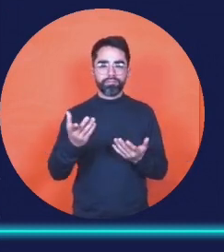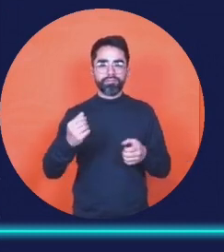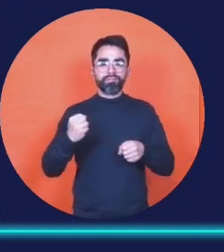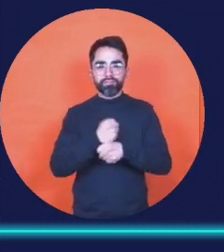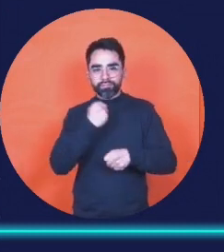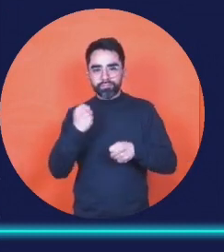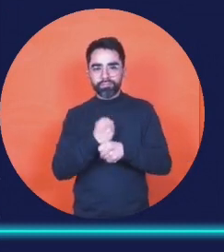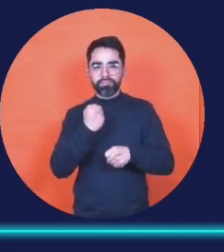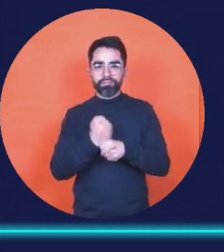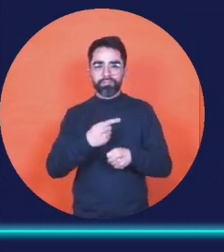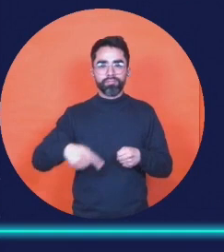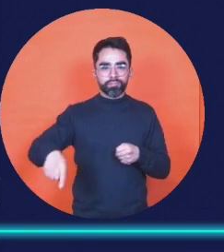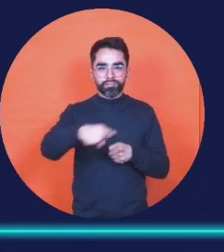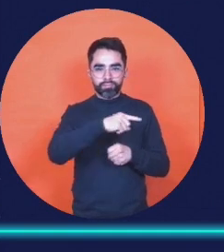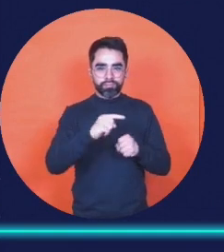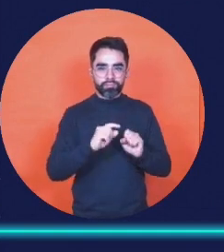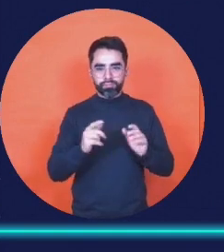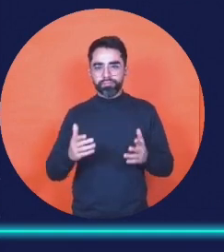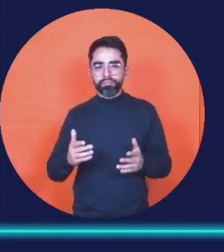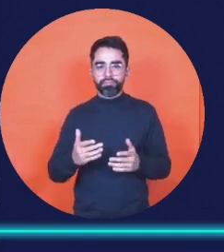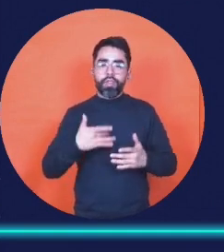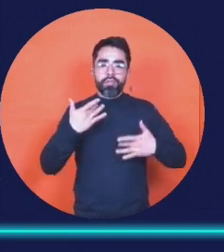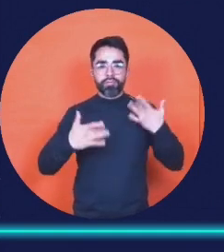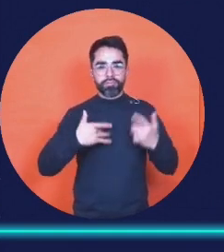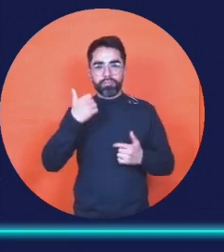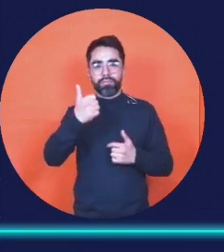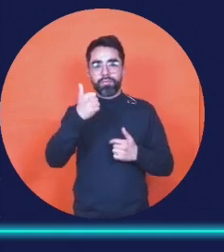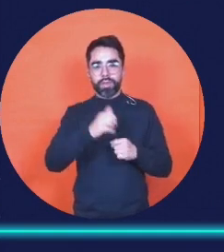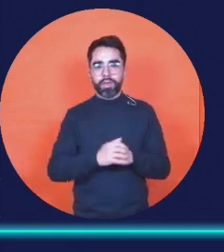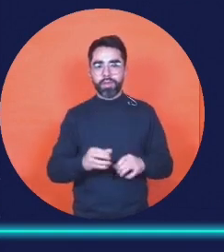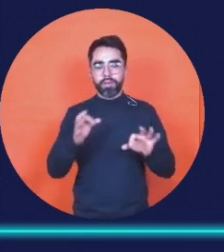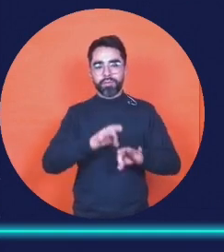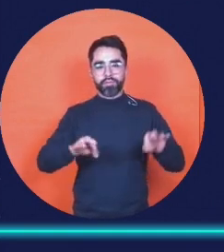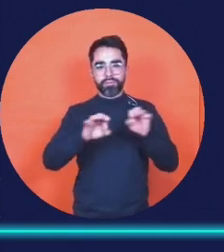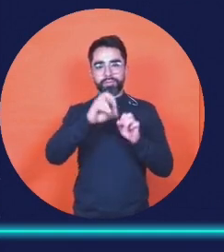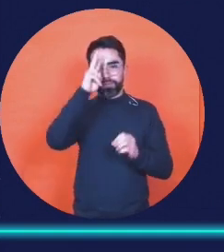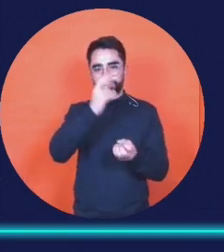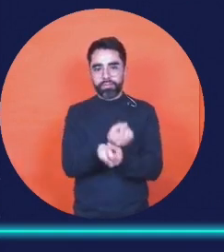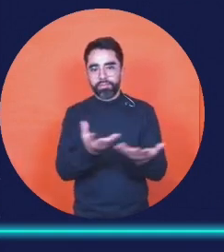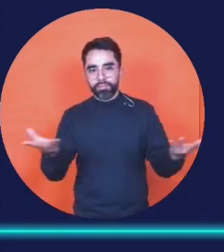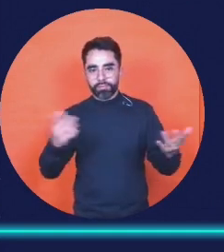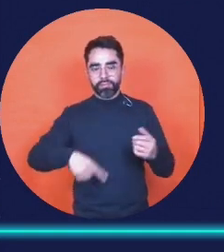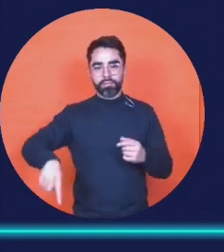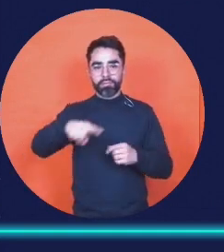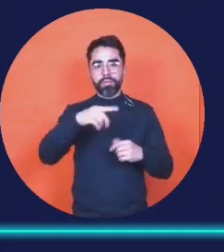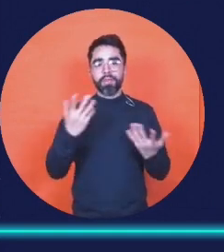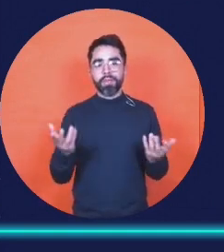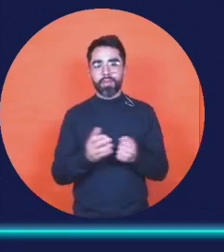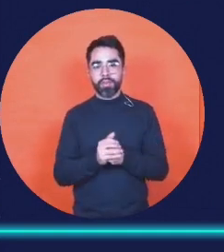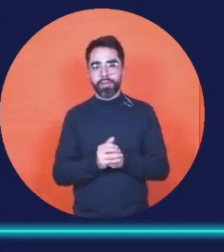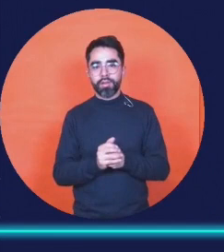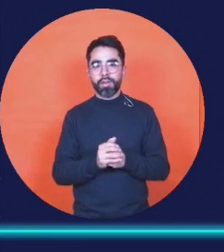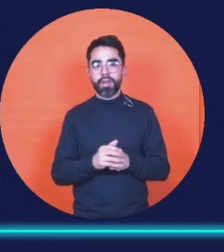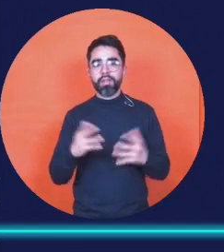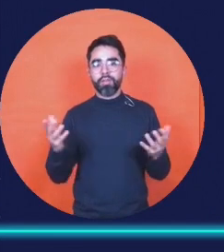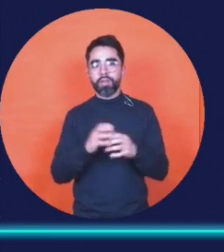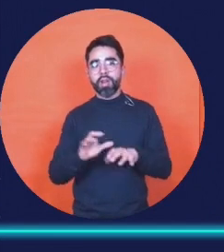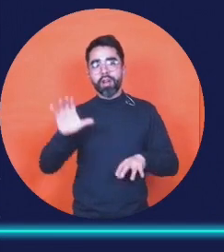trabajo conforme, pero digamos que la diversidad, la pueden ver, la gran diversidad que hay en Nueva Zelanda